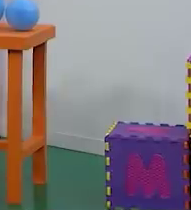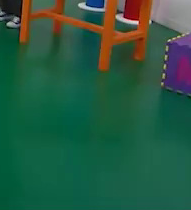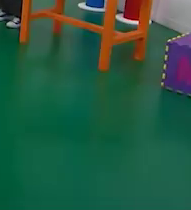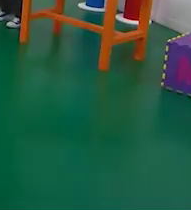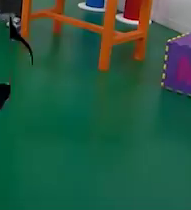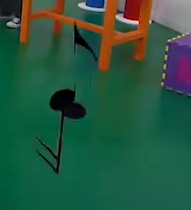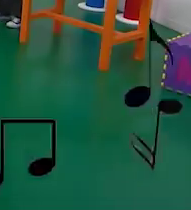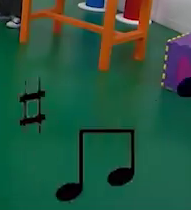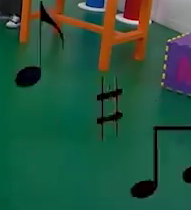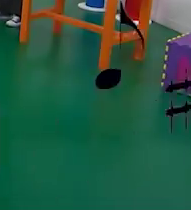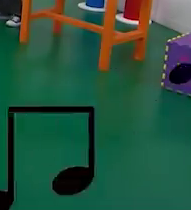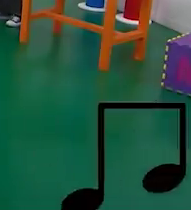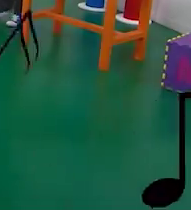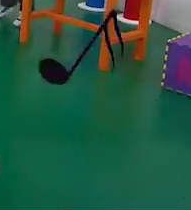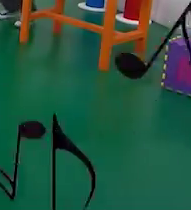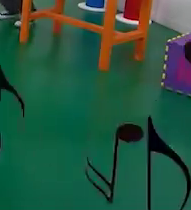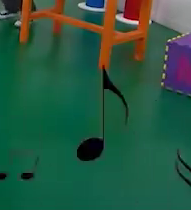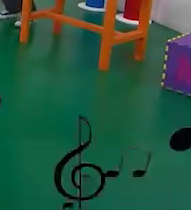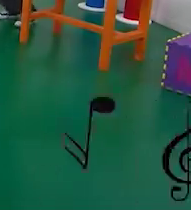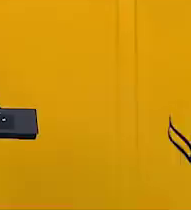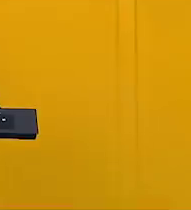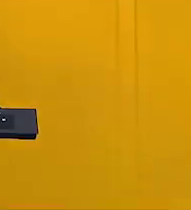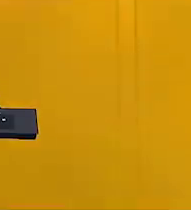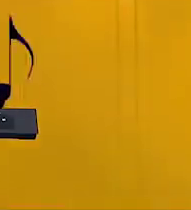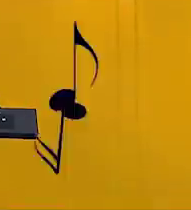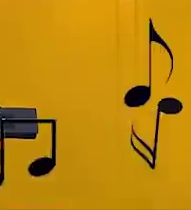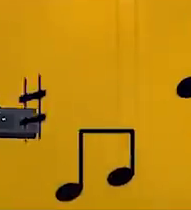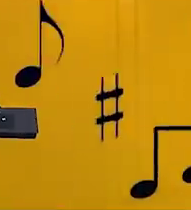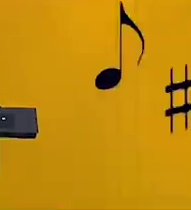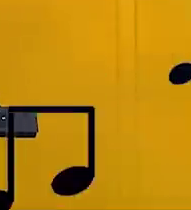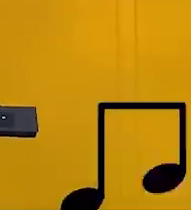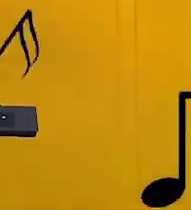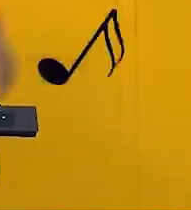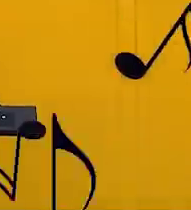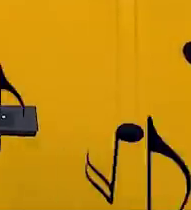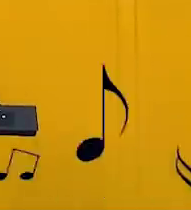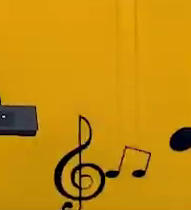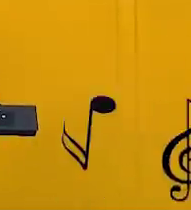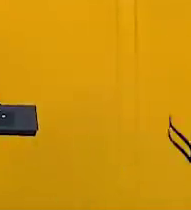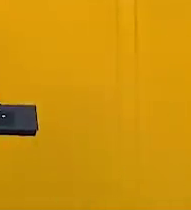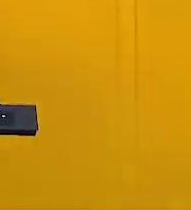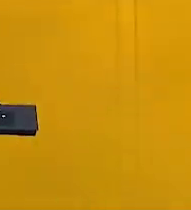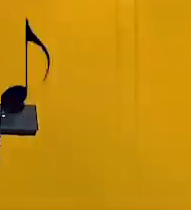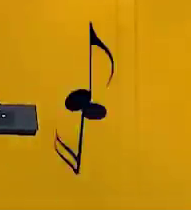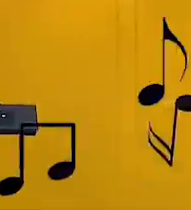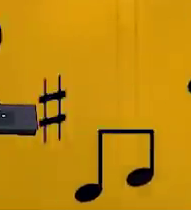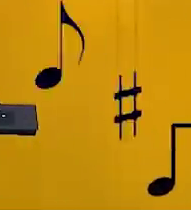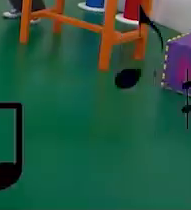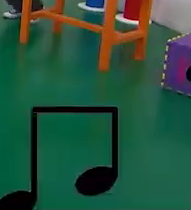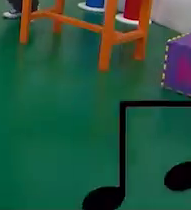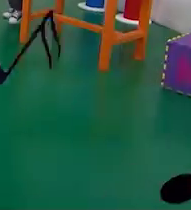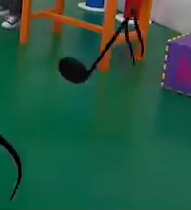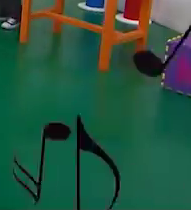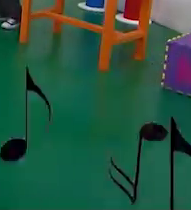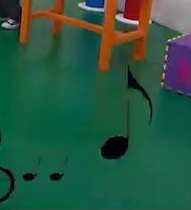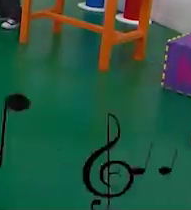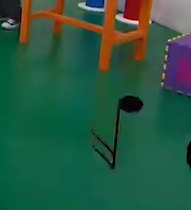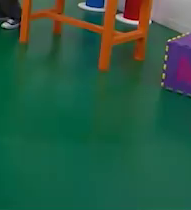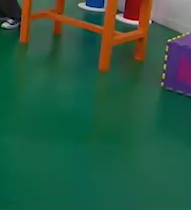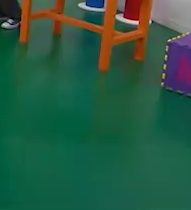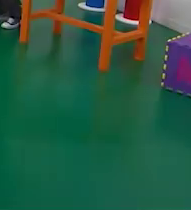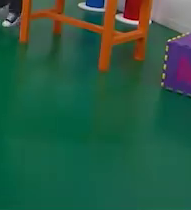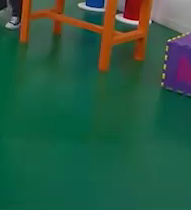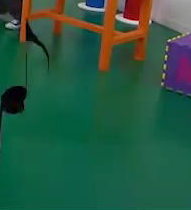Grave, agudo. Grave, agudo. Grave, agudo.